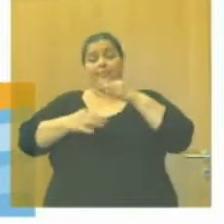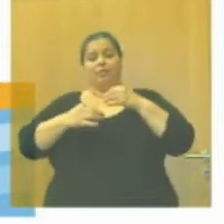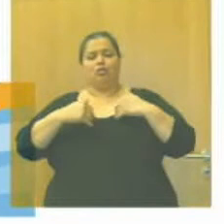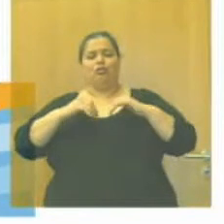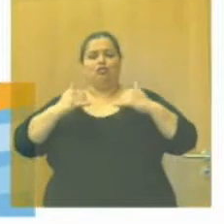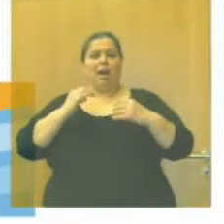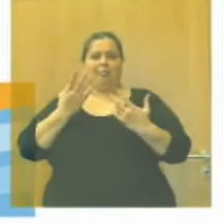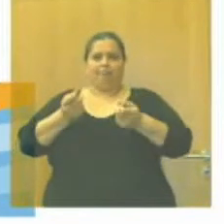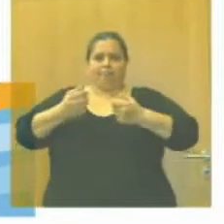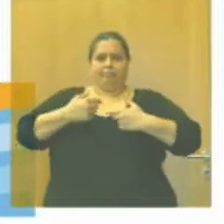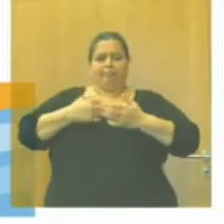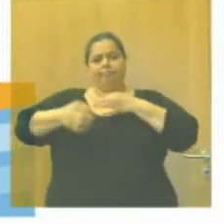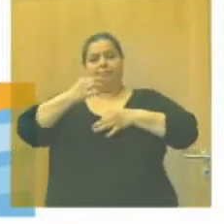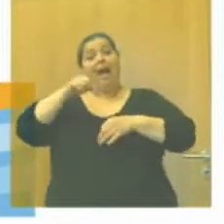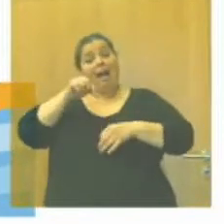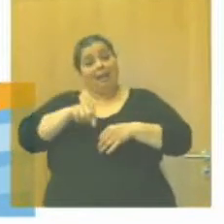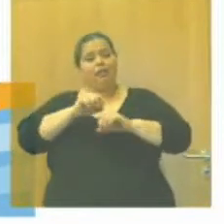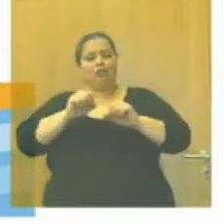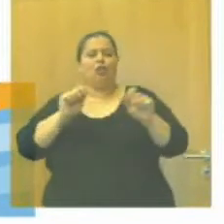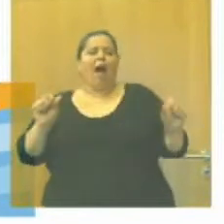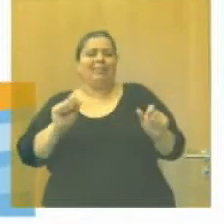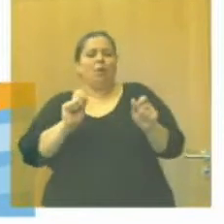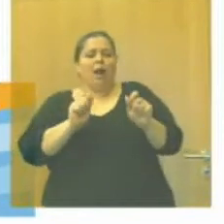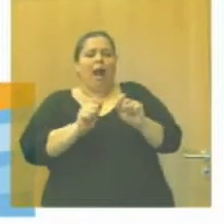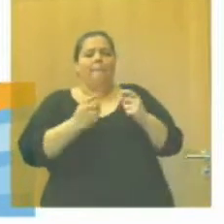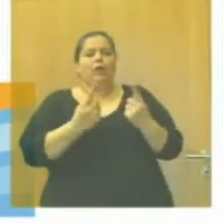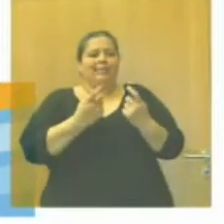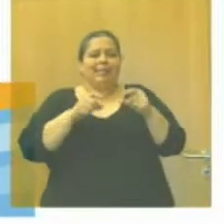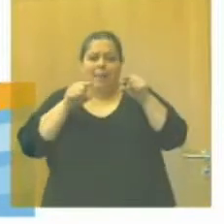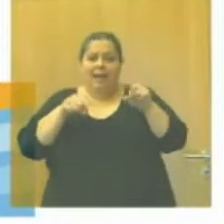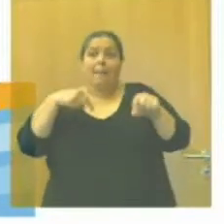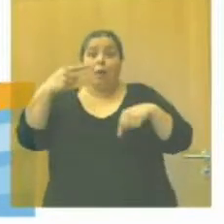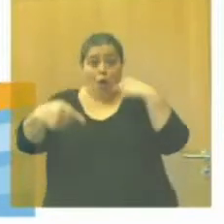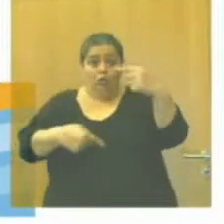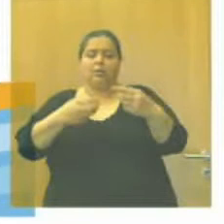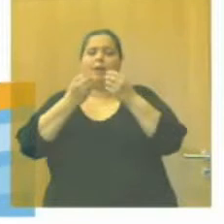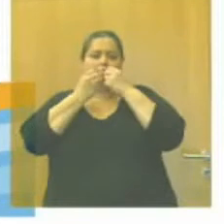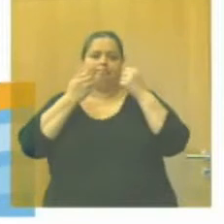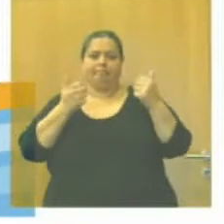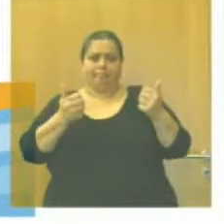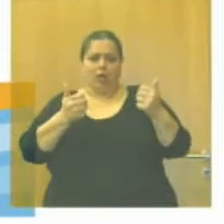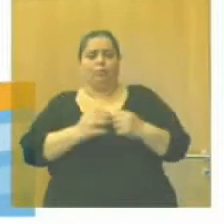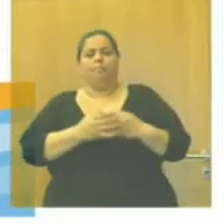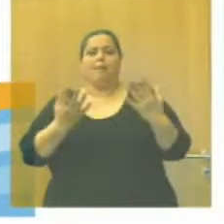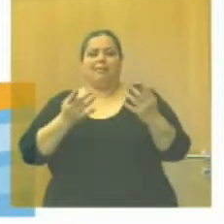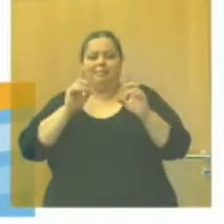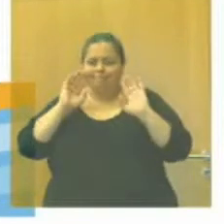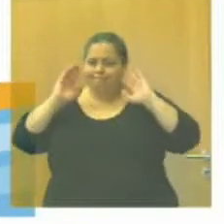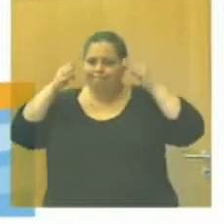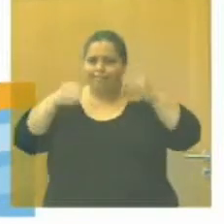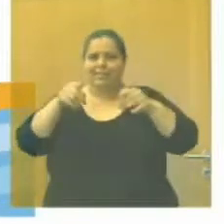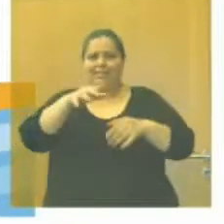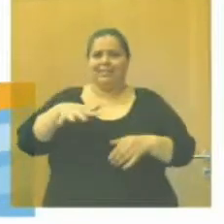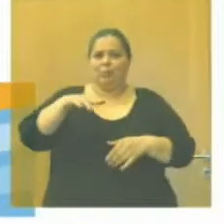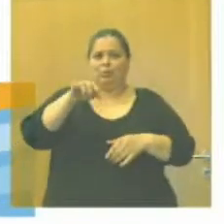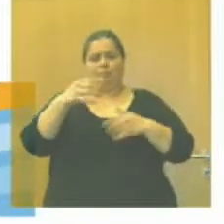hemos recibido, hemos podido hacer los cambios necesarios para que estas sesiones fueran más mejor dirigidas